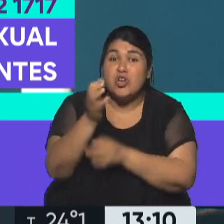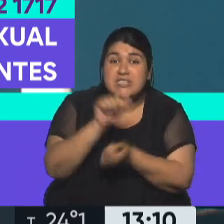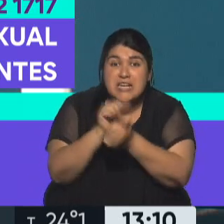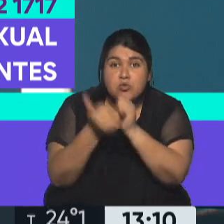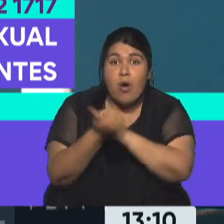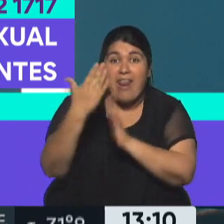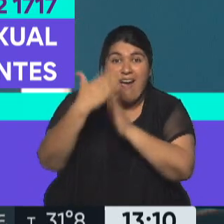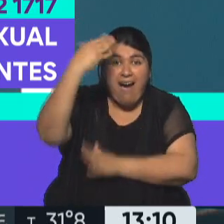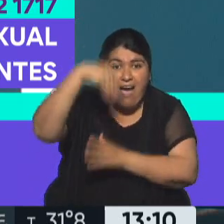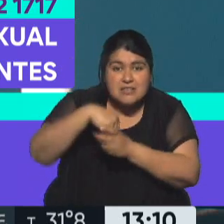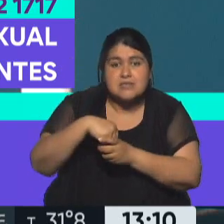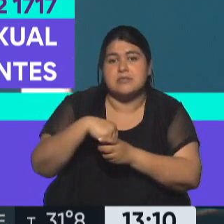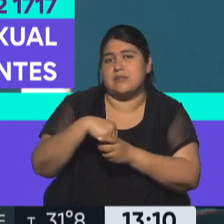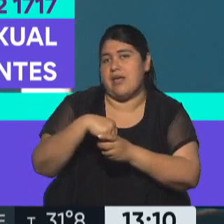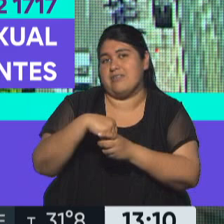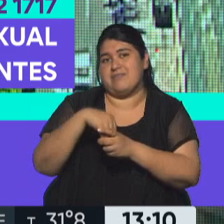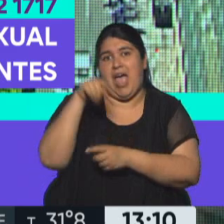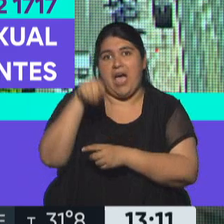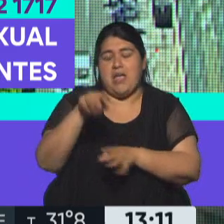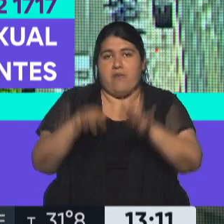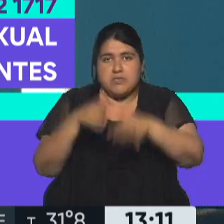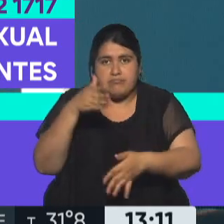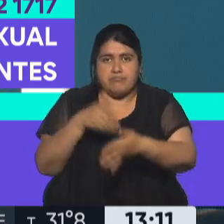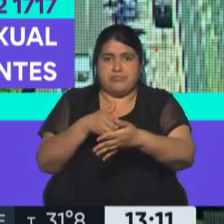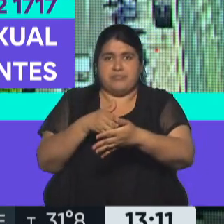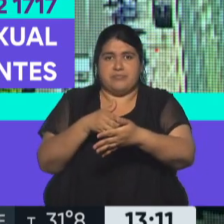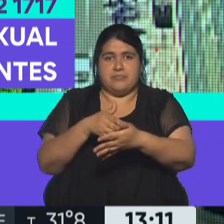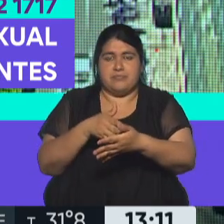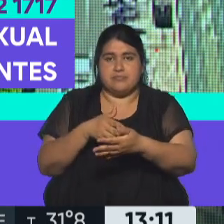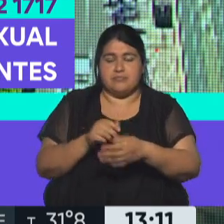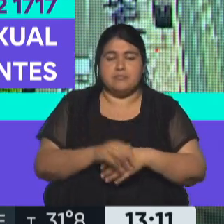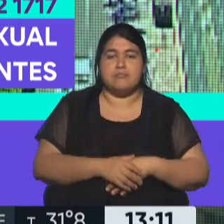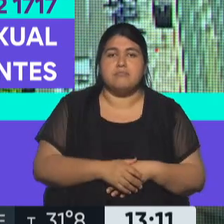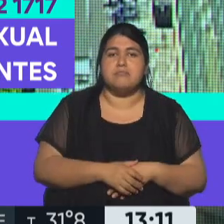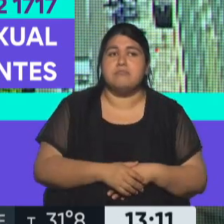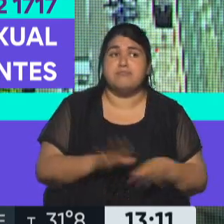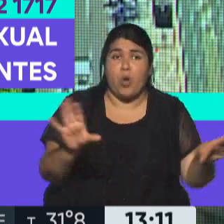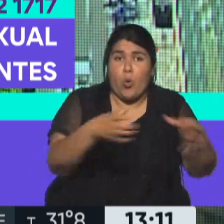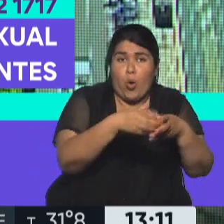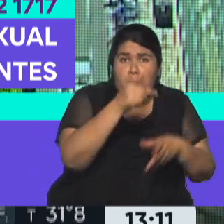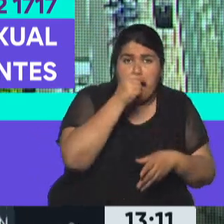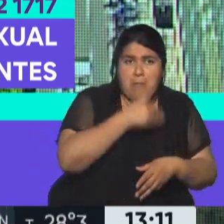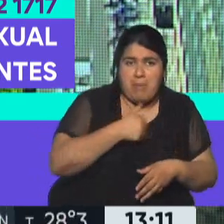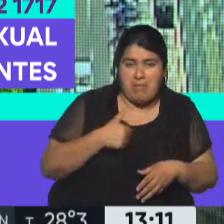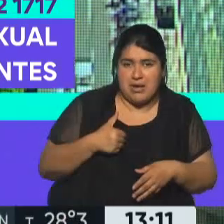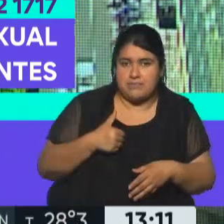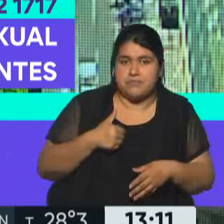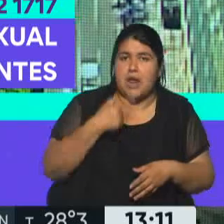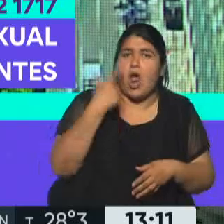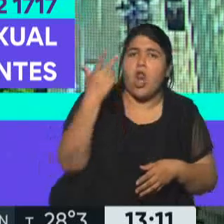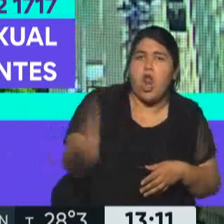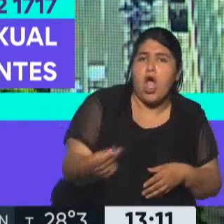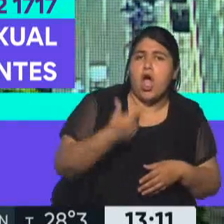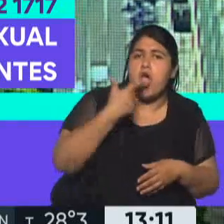en las casas está precisamente impermeabilizada por todo esto. Cuando justamente hay un grupo de padres que te dicen no quiero